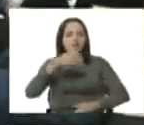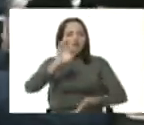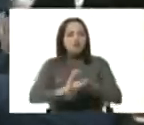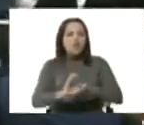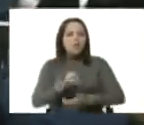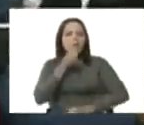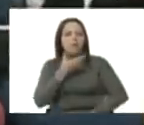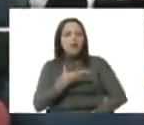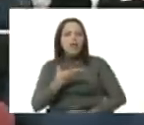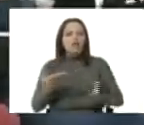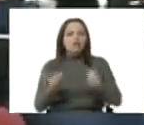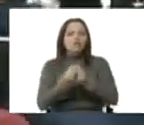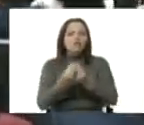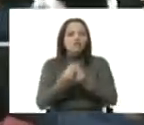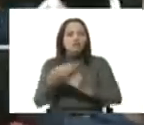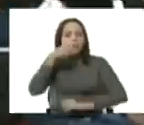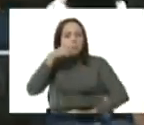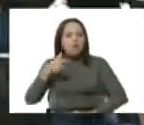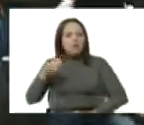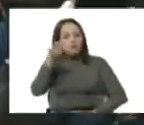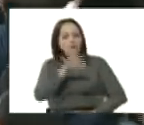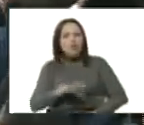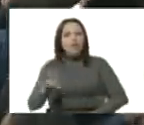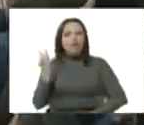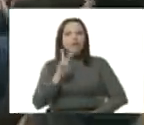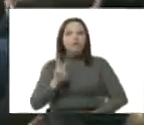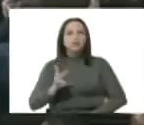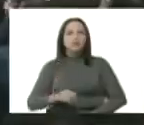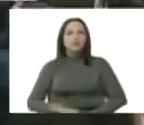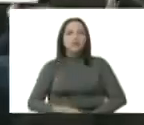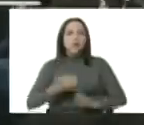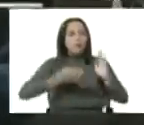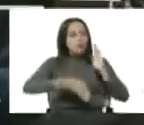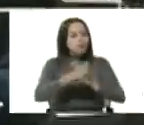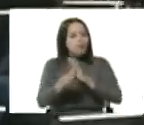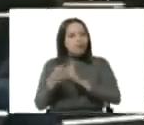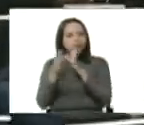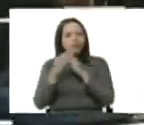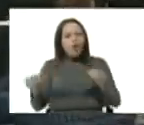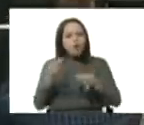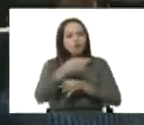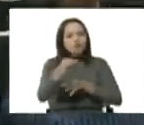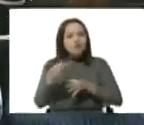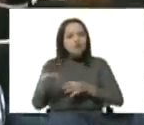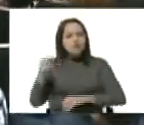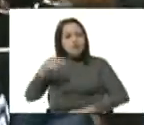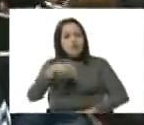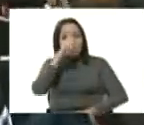bellas junto a su pueblo en todo el país. Vamos a todos los municipios este año.